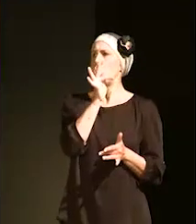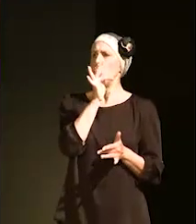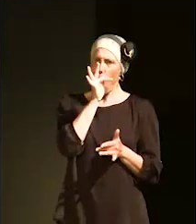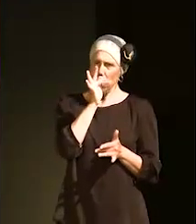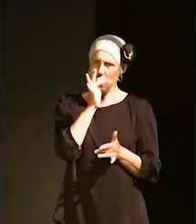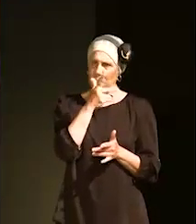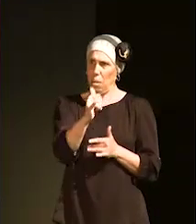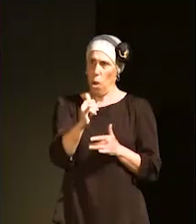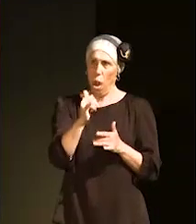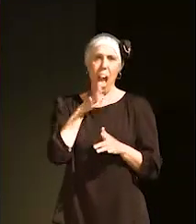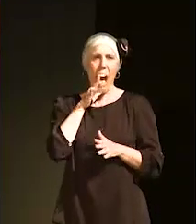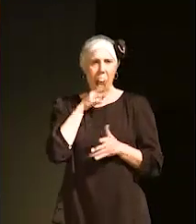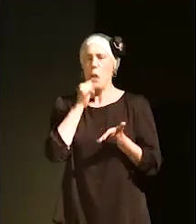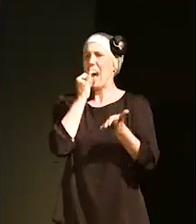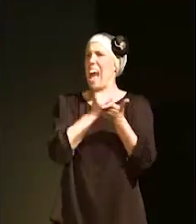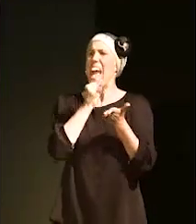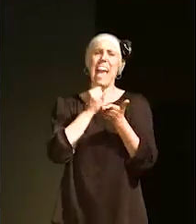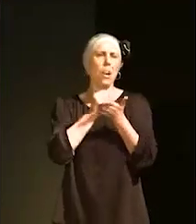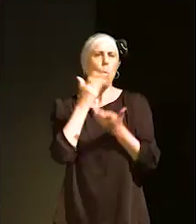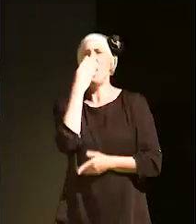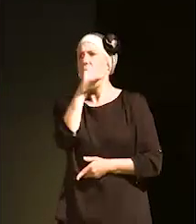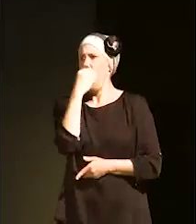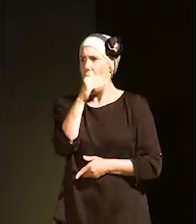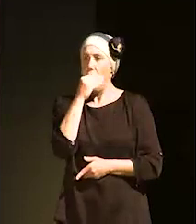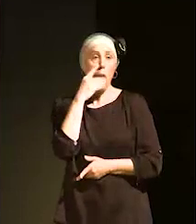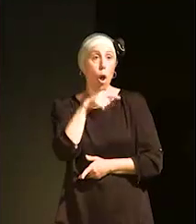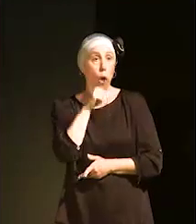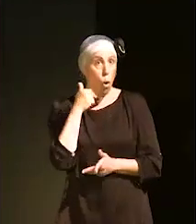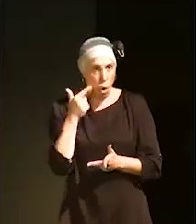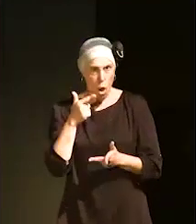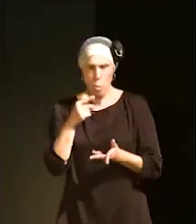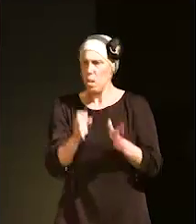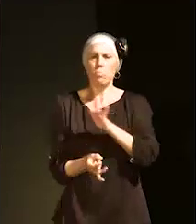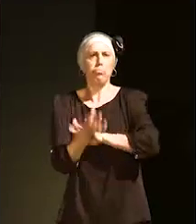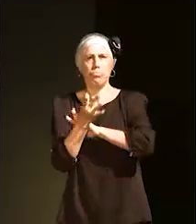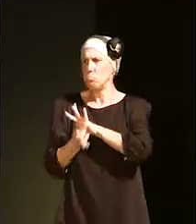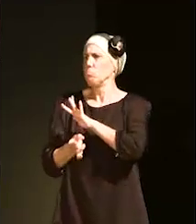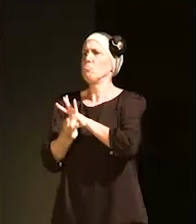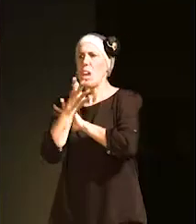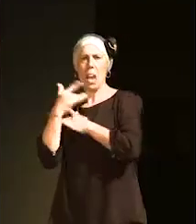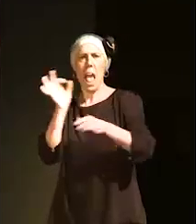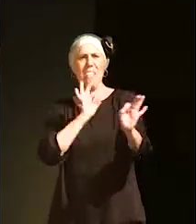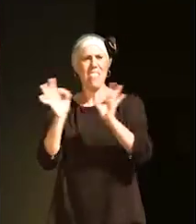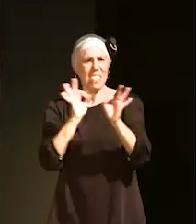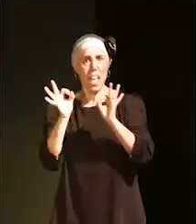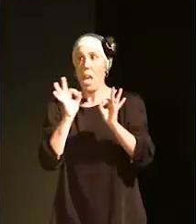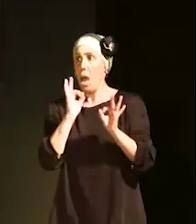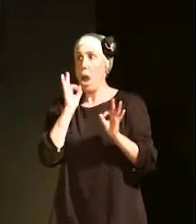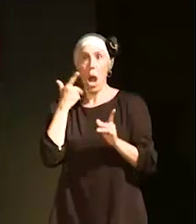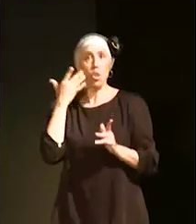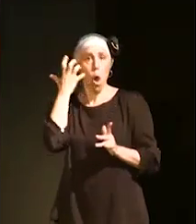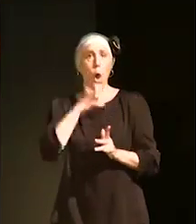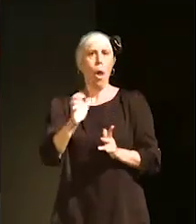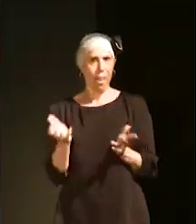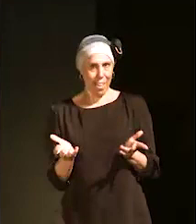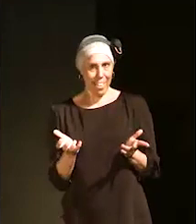jóvenes que están produciendo lenguajes escénicos muy originales a contracorriente y creo que